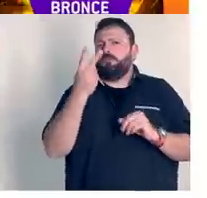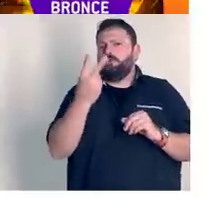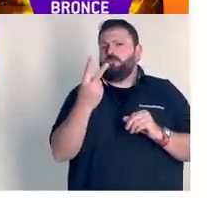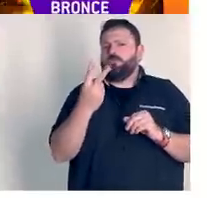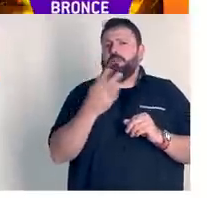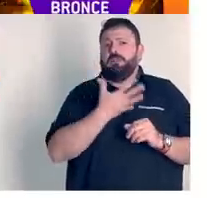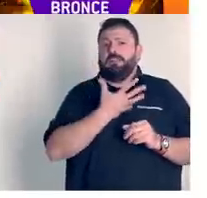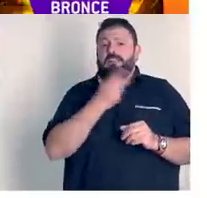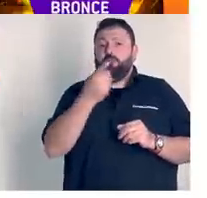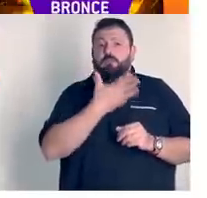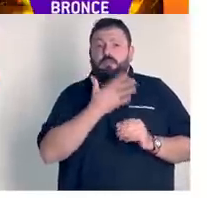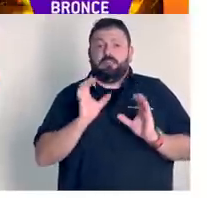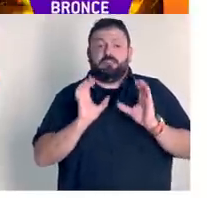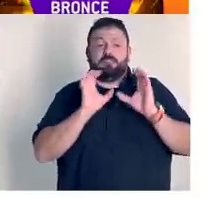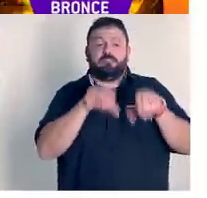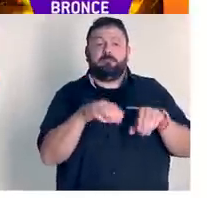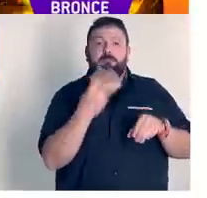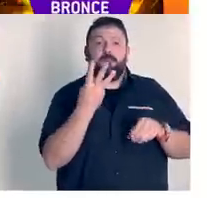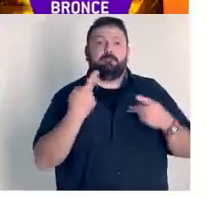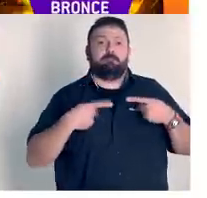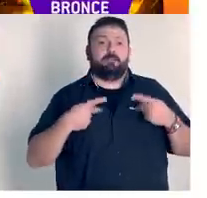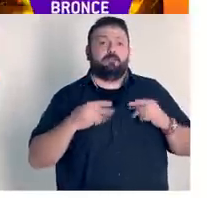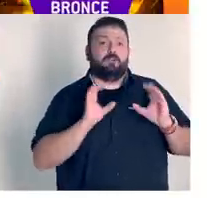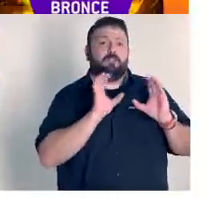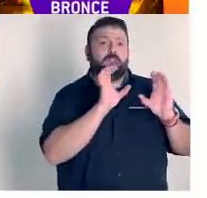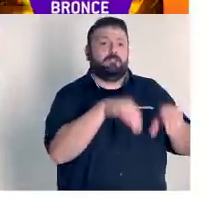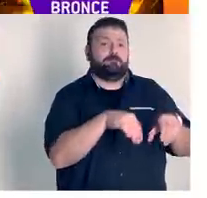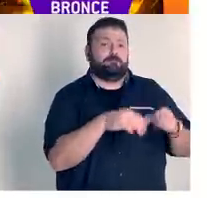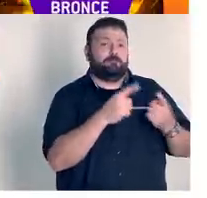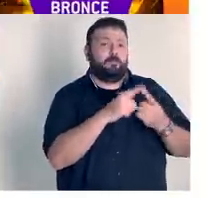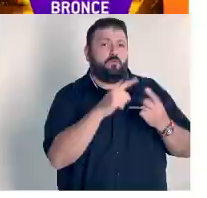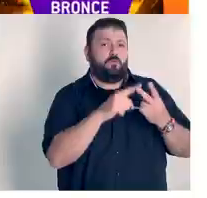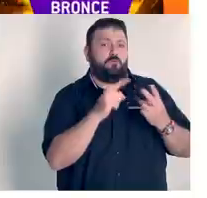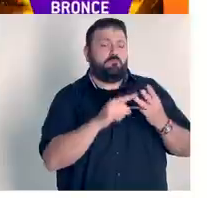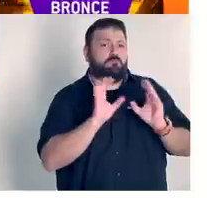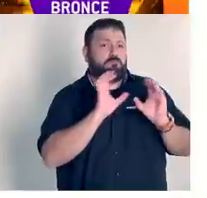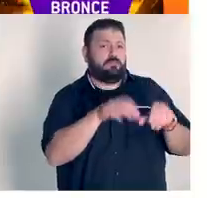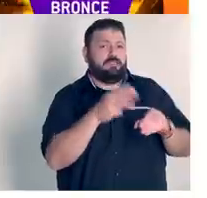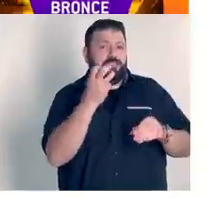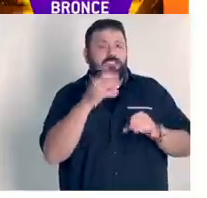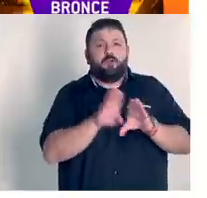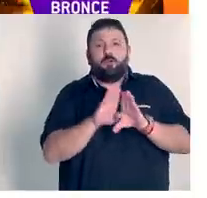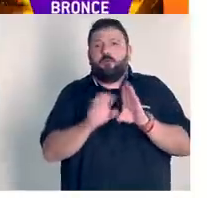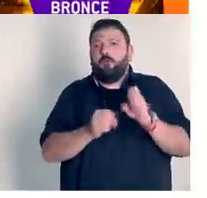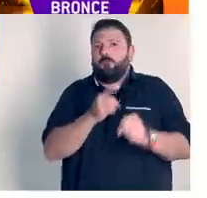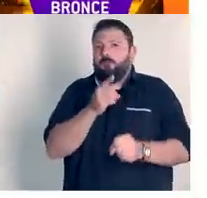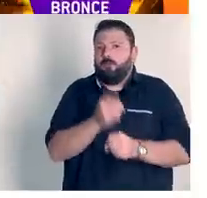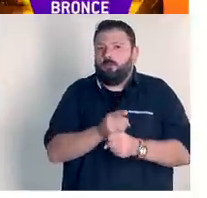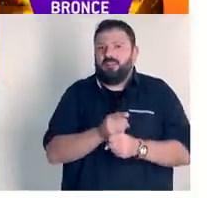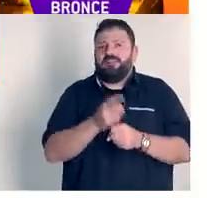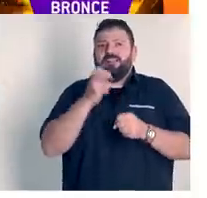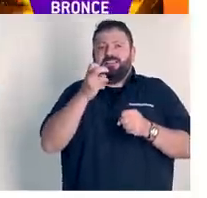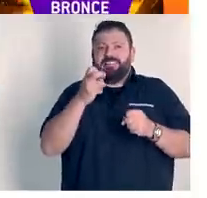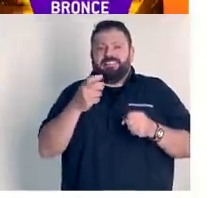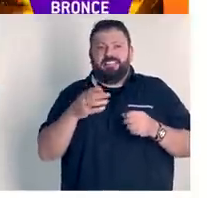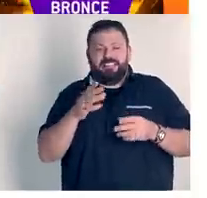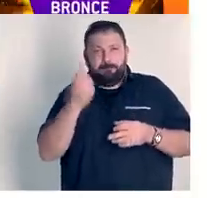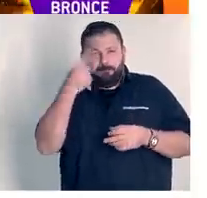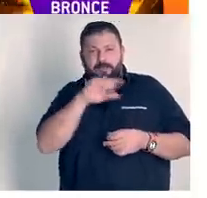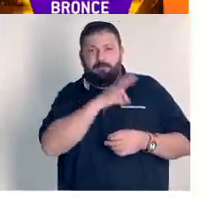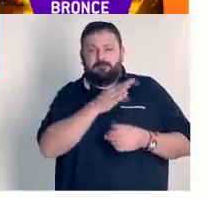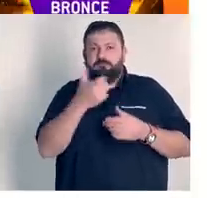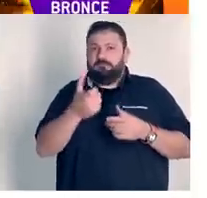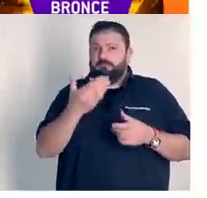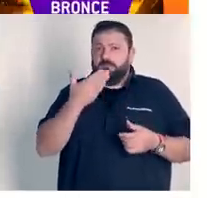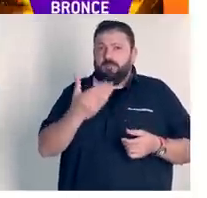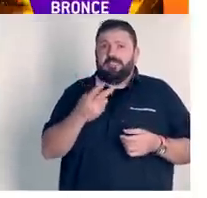3 inscritos, o sea, compartir con 3 personas la oportunidad de OmniLife como herramienta de transformación de cambio económico. Y